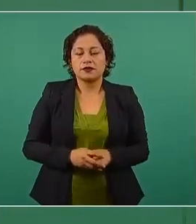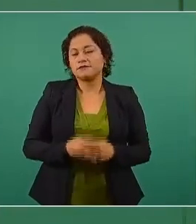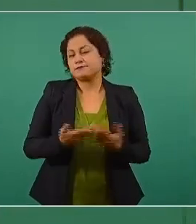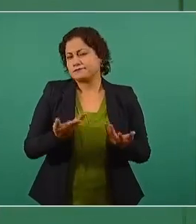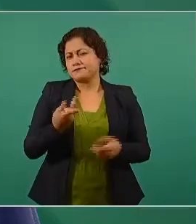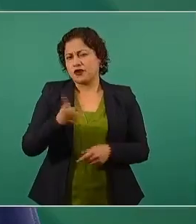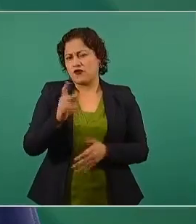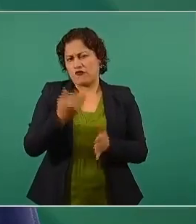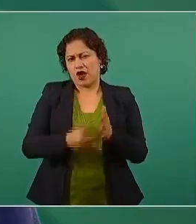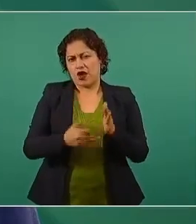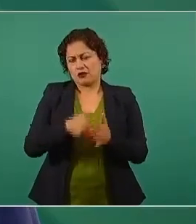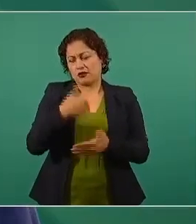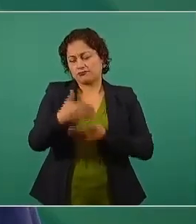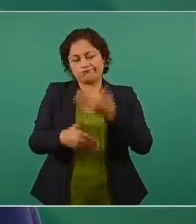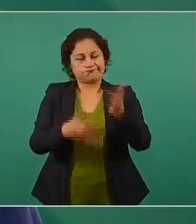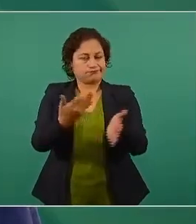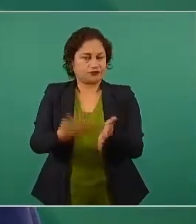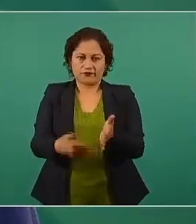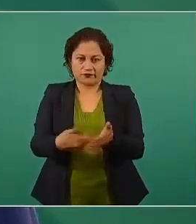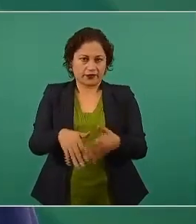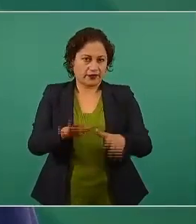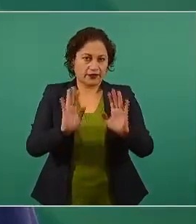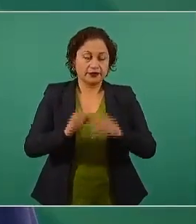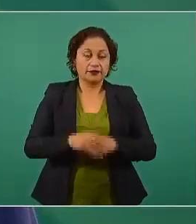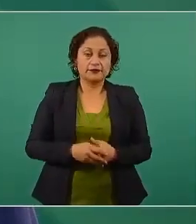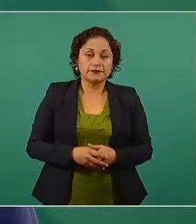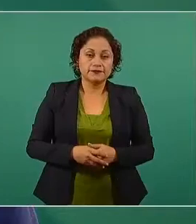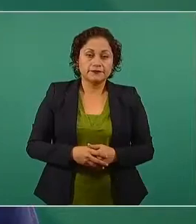falta, pero sí se